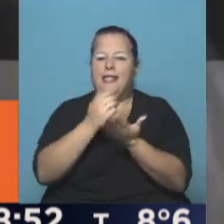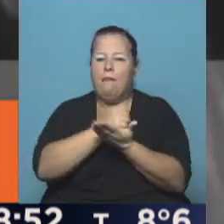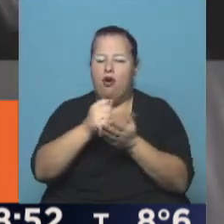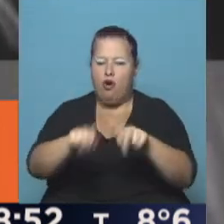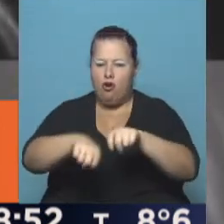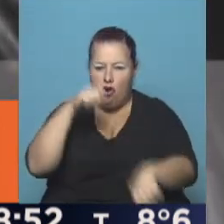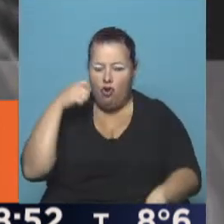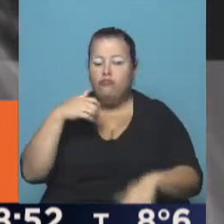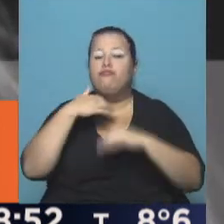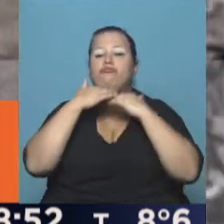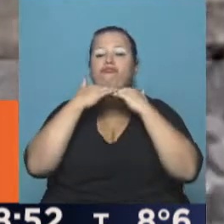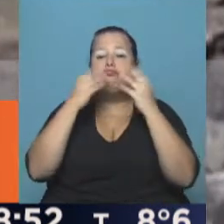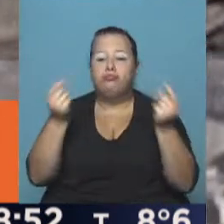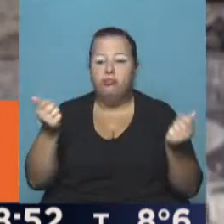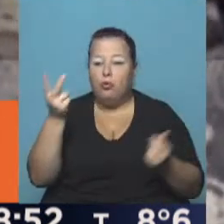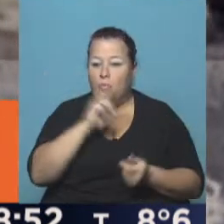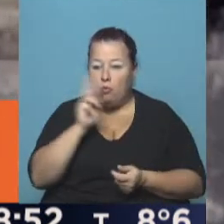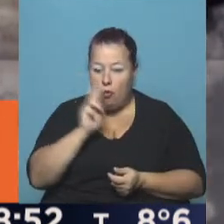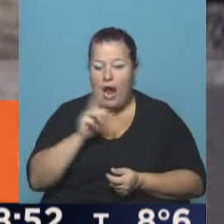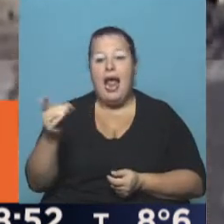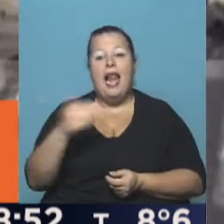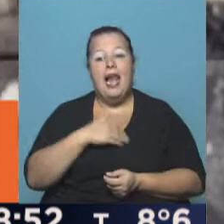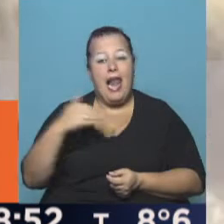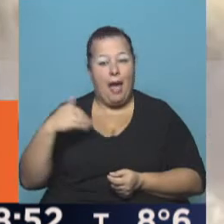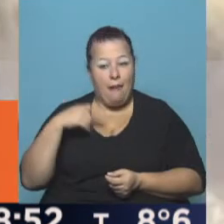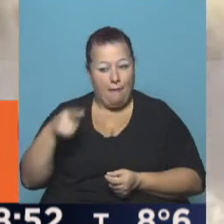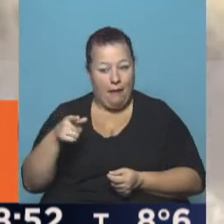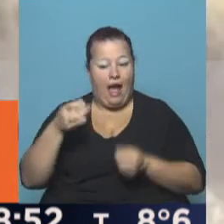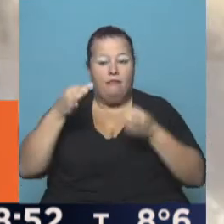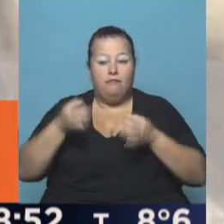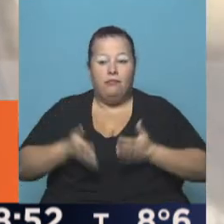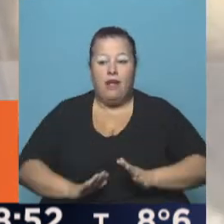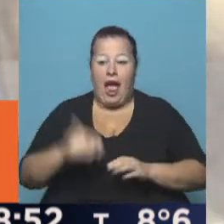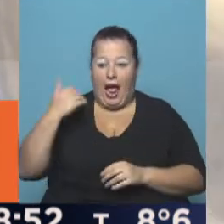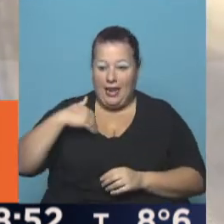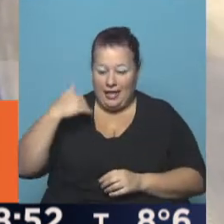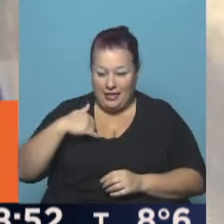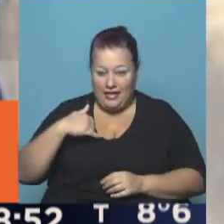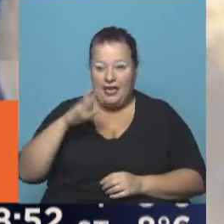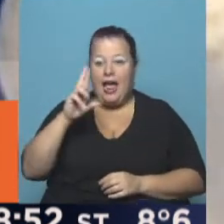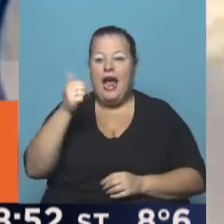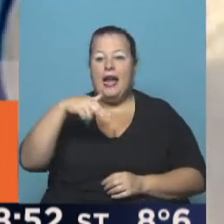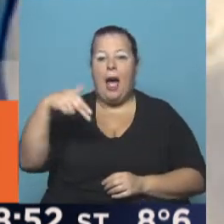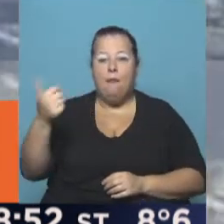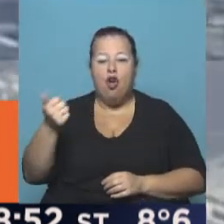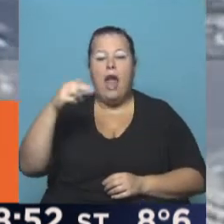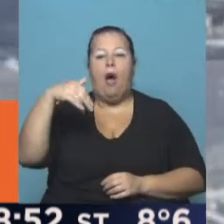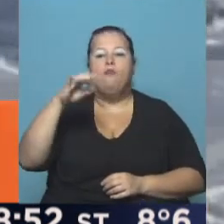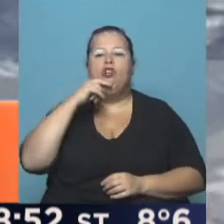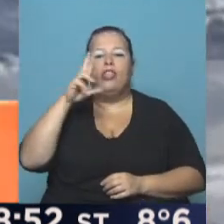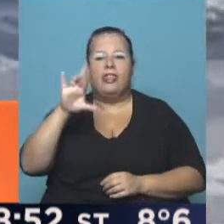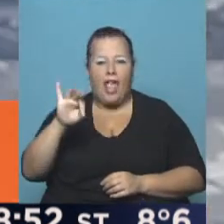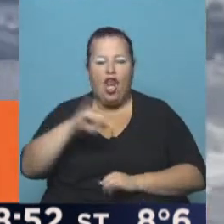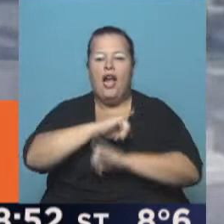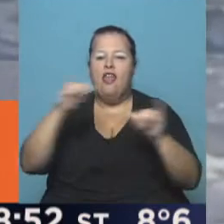y no se sabe más de ella. Su madre, de nacionalidad argentina, Ramona Montero, afirmó a